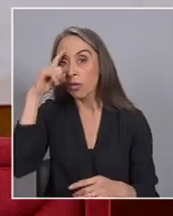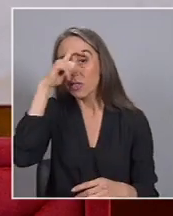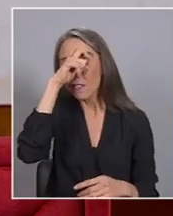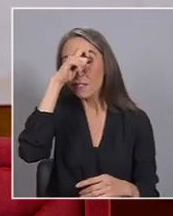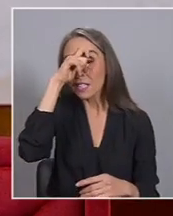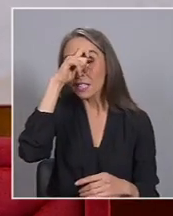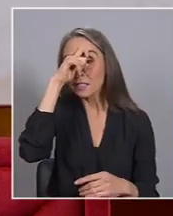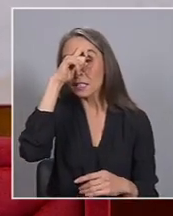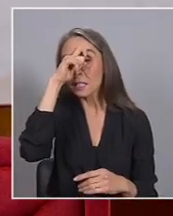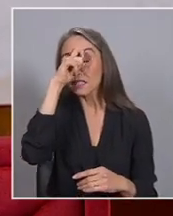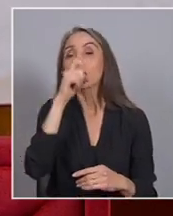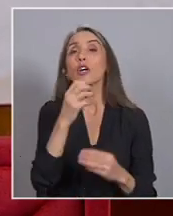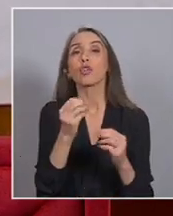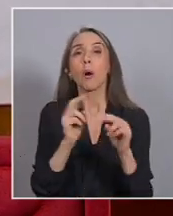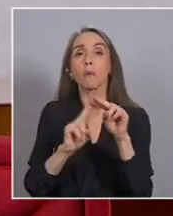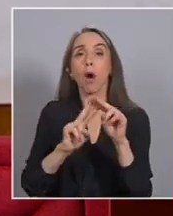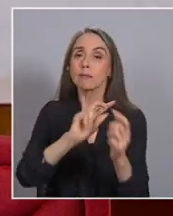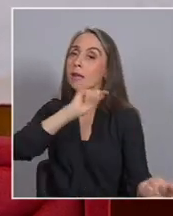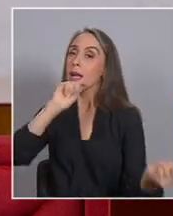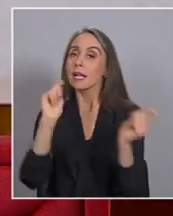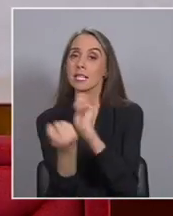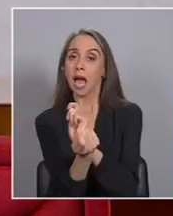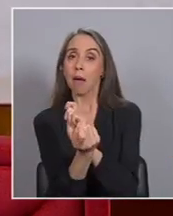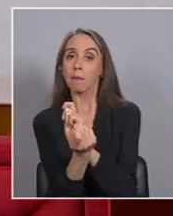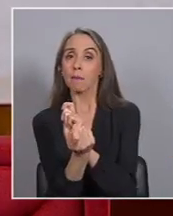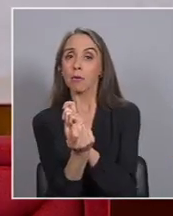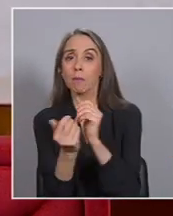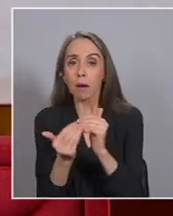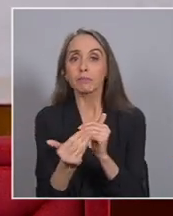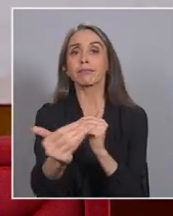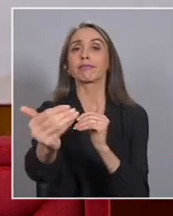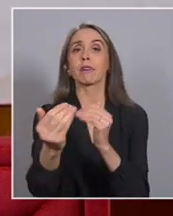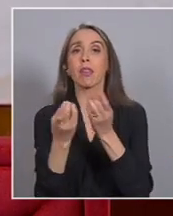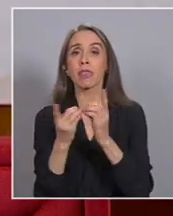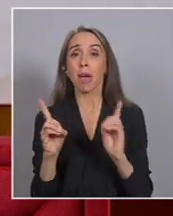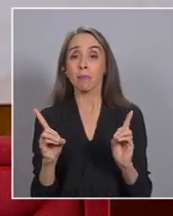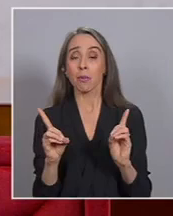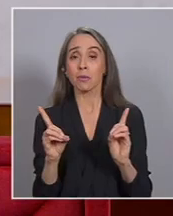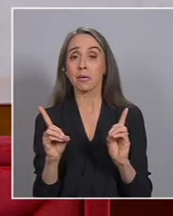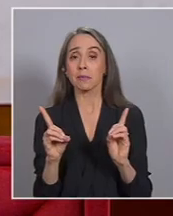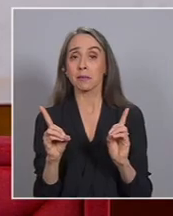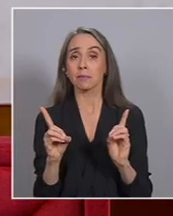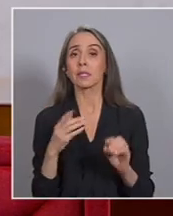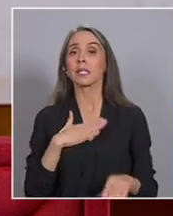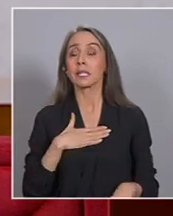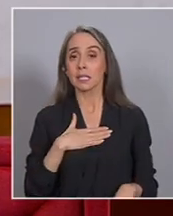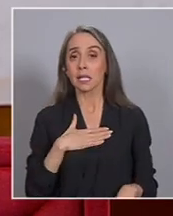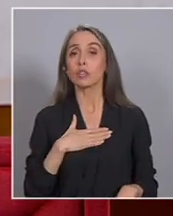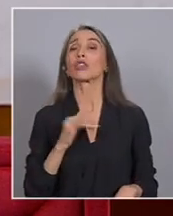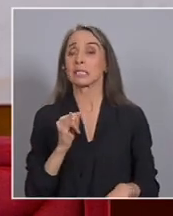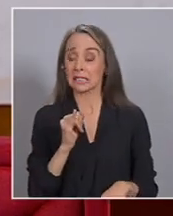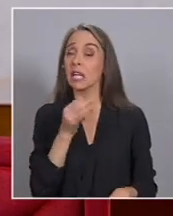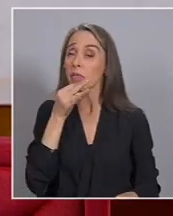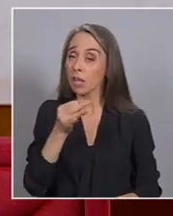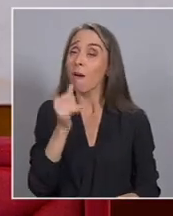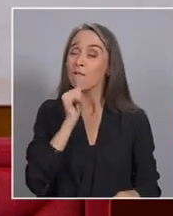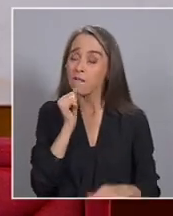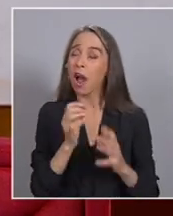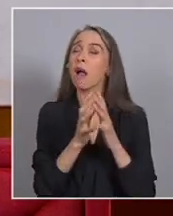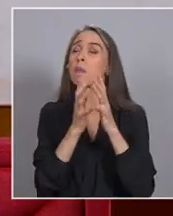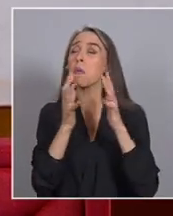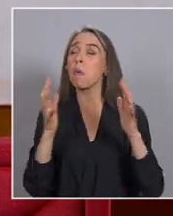las inflexiones y cambios en la democracia, quiero, sin desconocer que queda muchísimo por hacer,